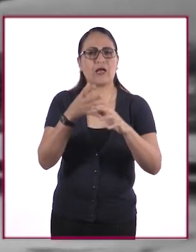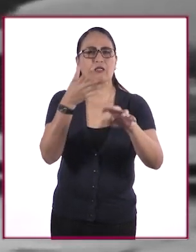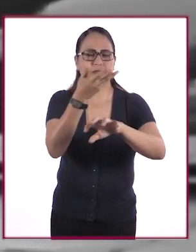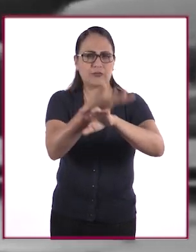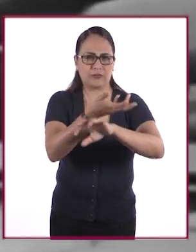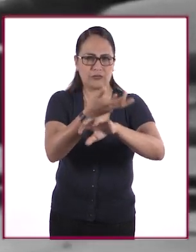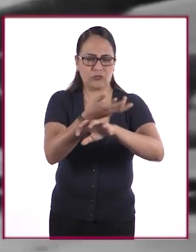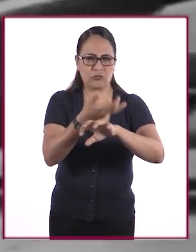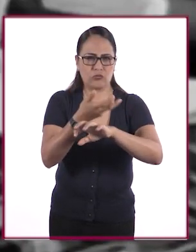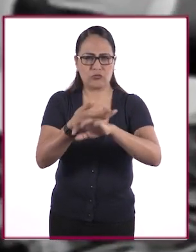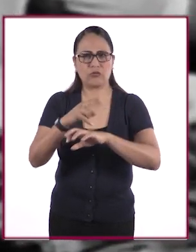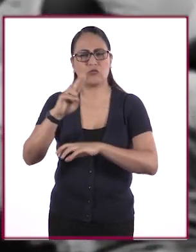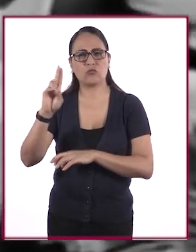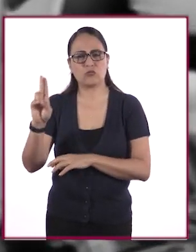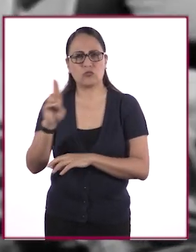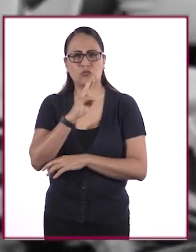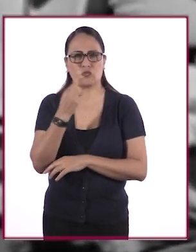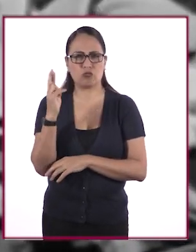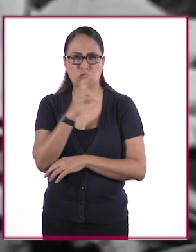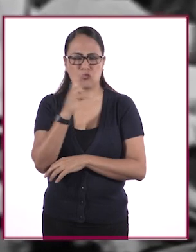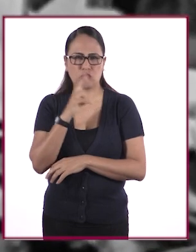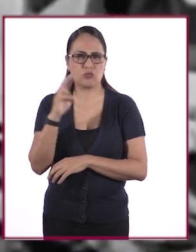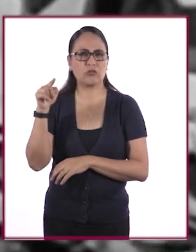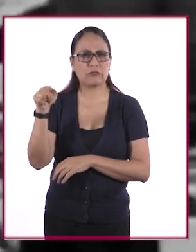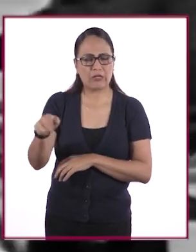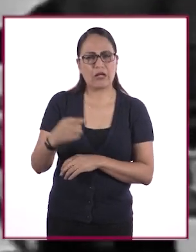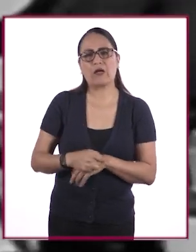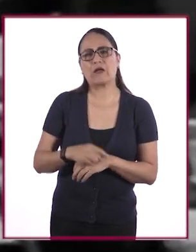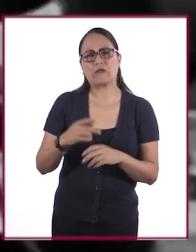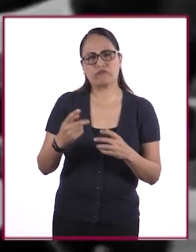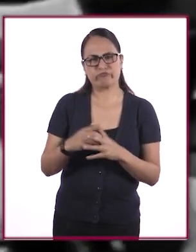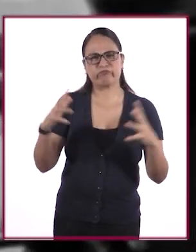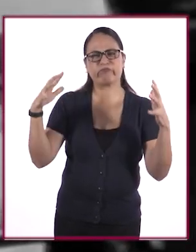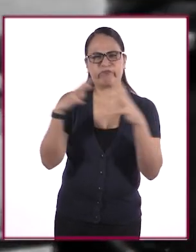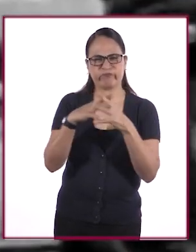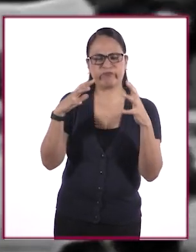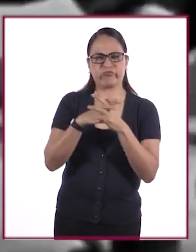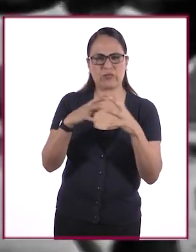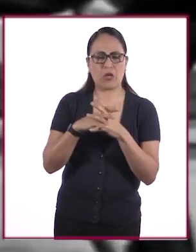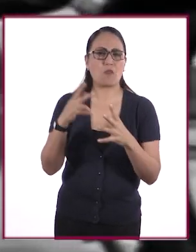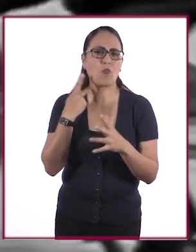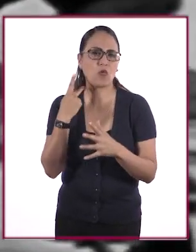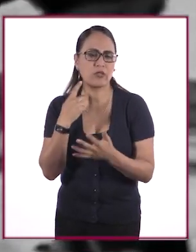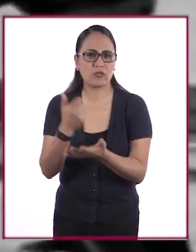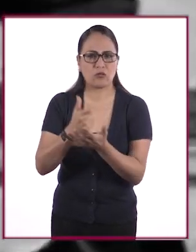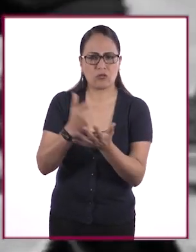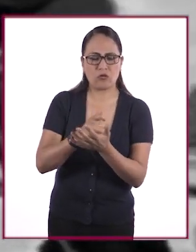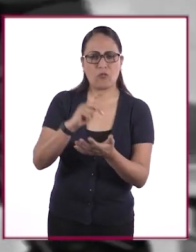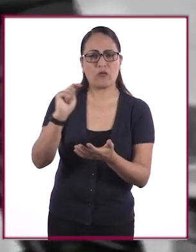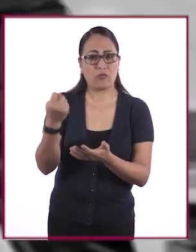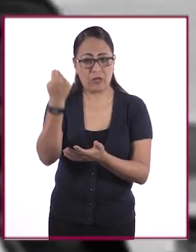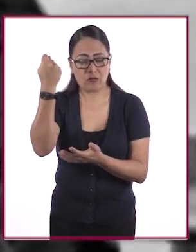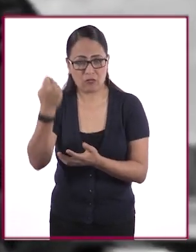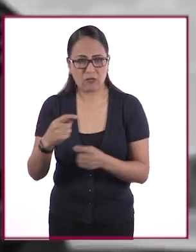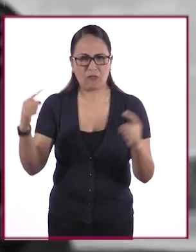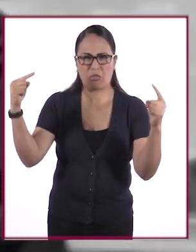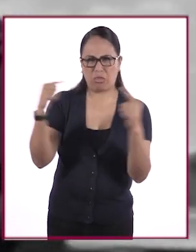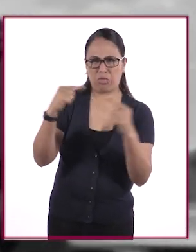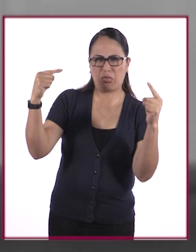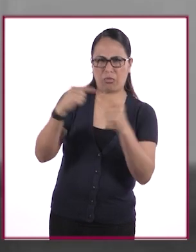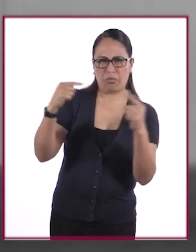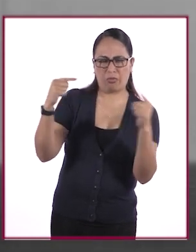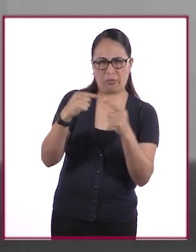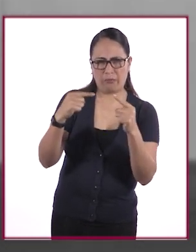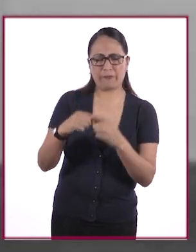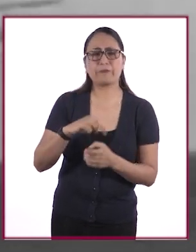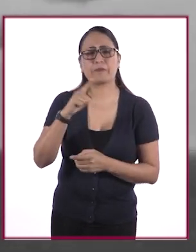un enfrentamiento ideológico, político, económico y, por supuesto, tecnológico. A causa de este